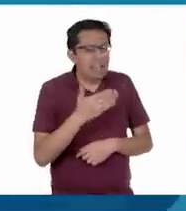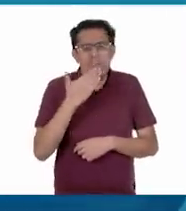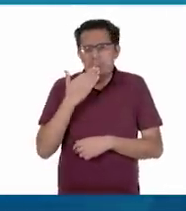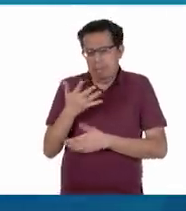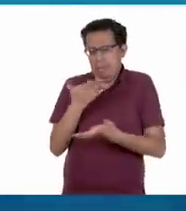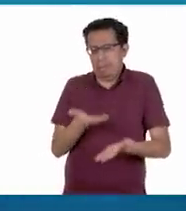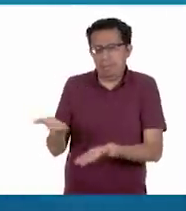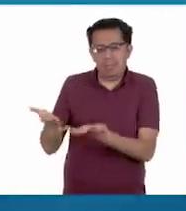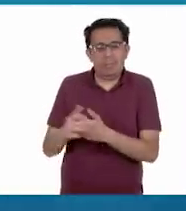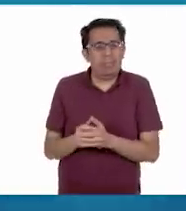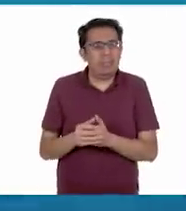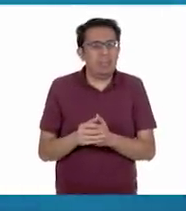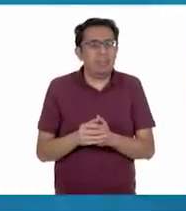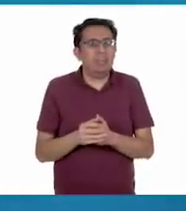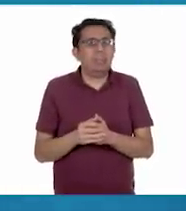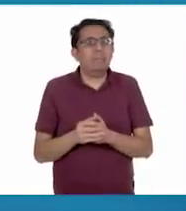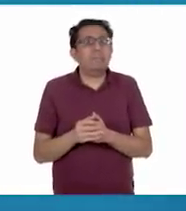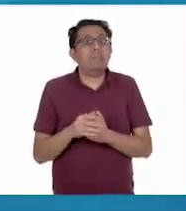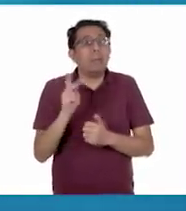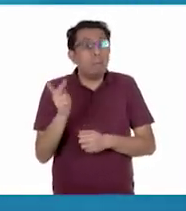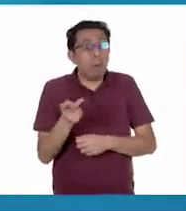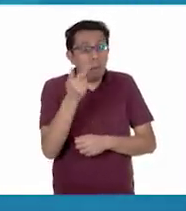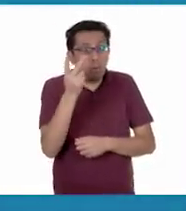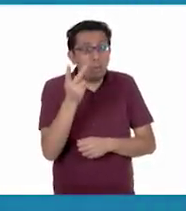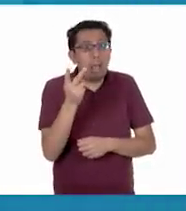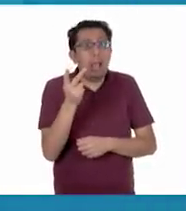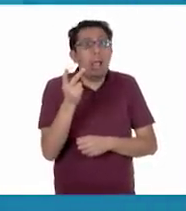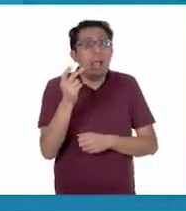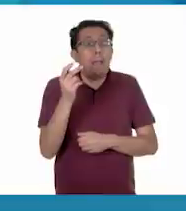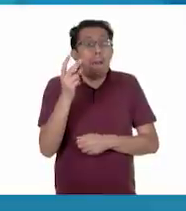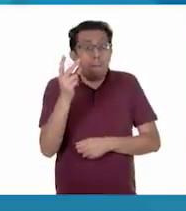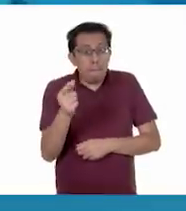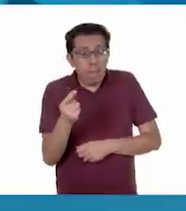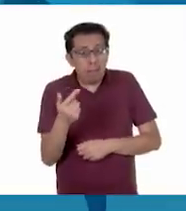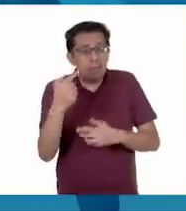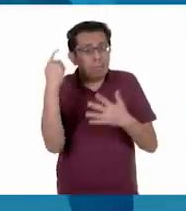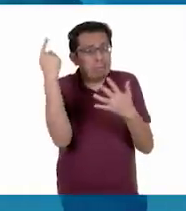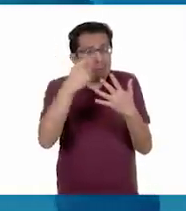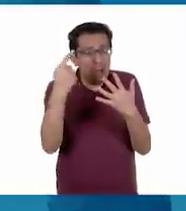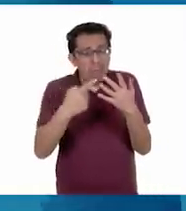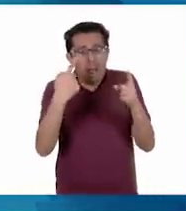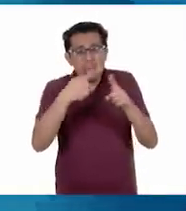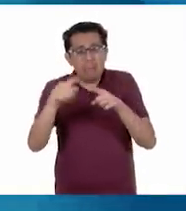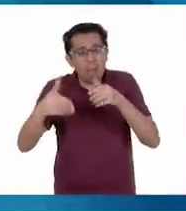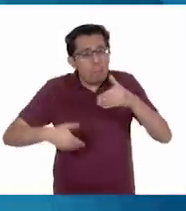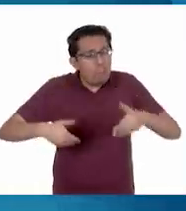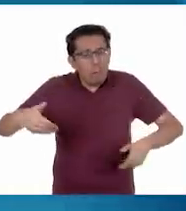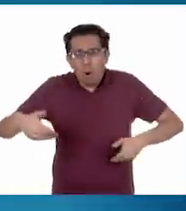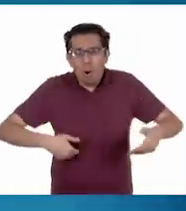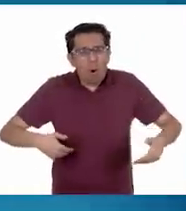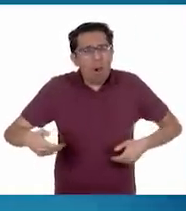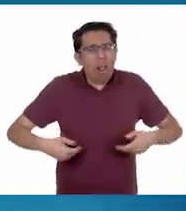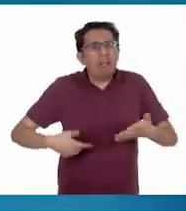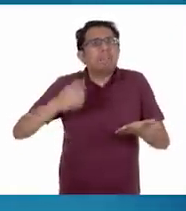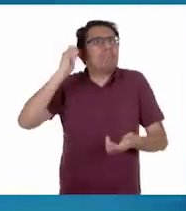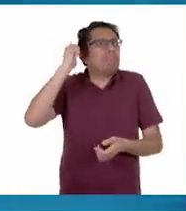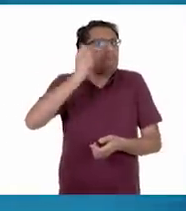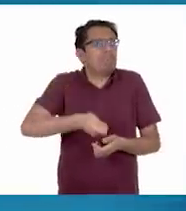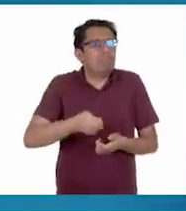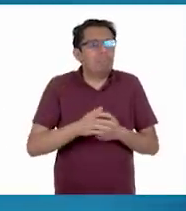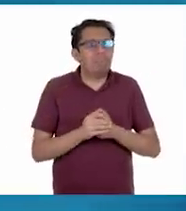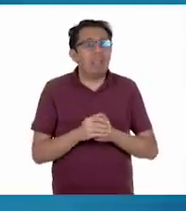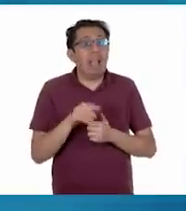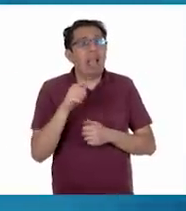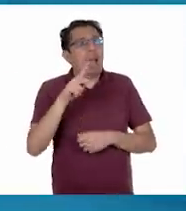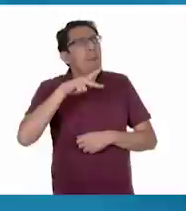es, ¿cuáles son las cosas que le molestan a un perro? Y bueno, a